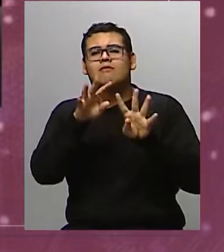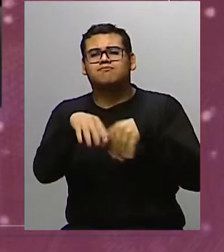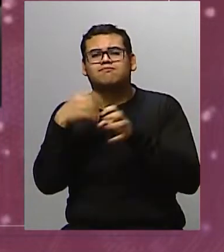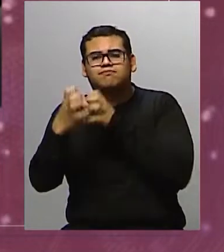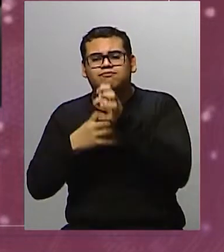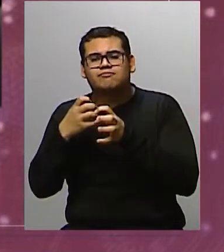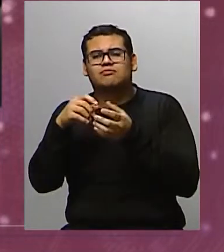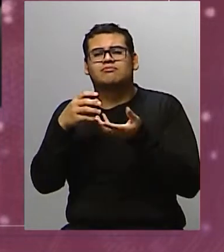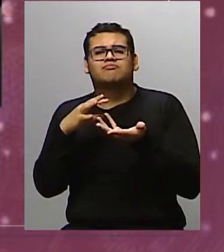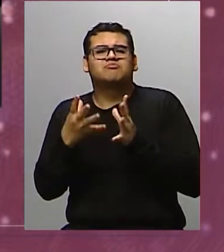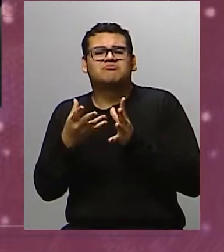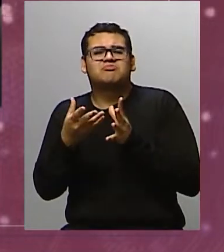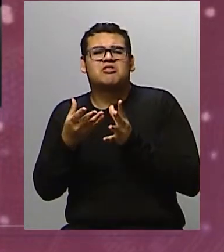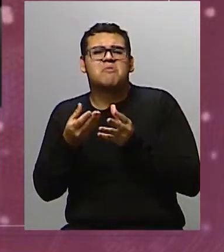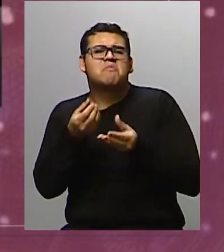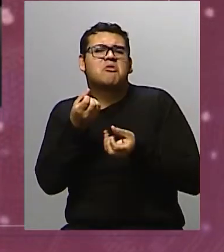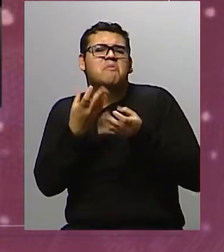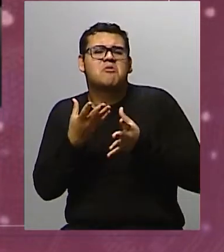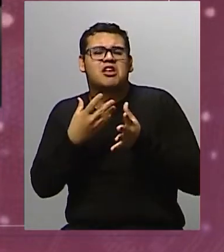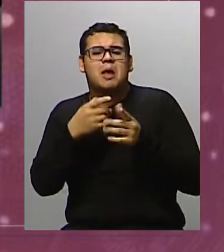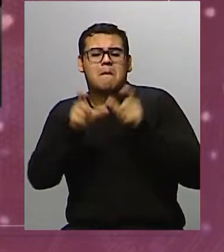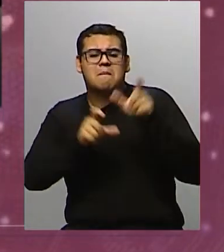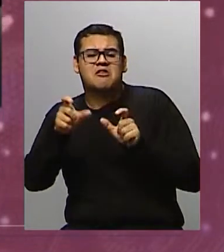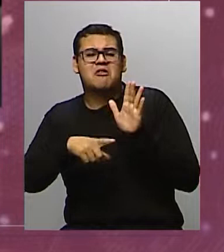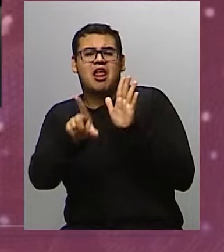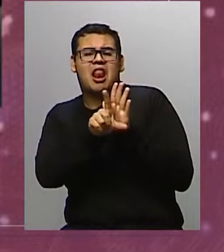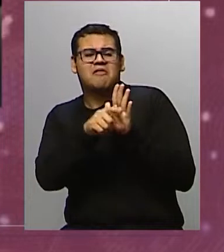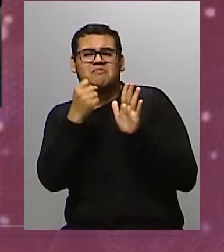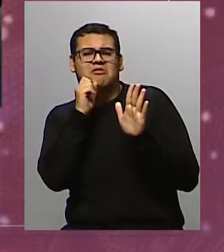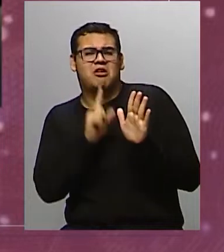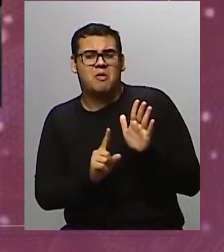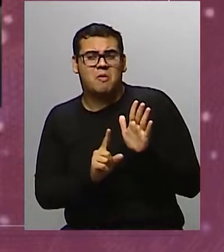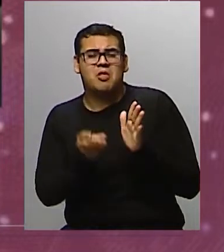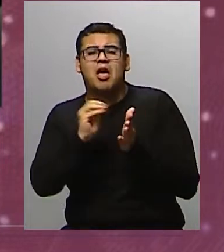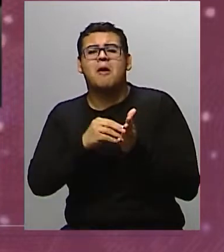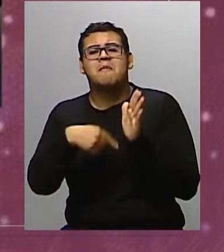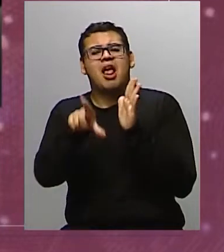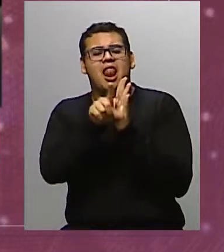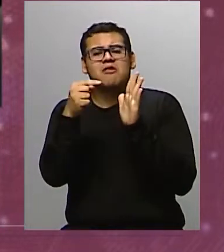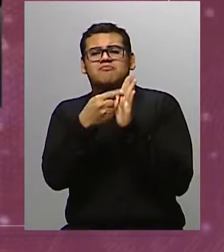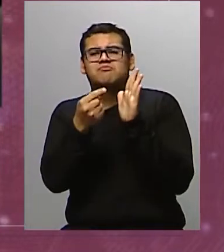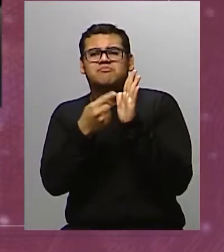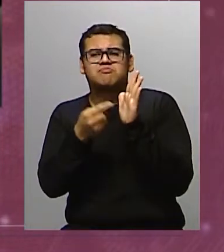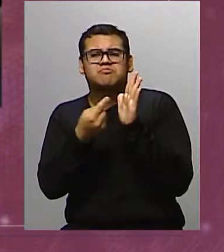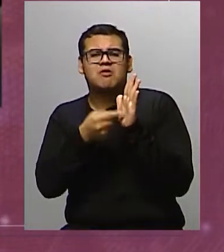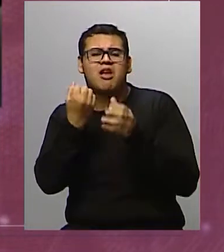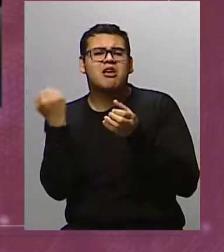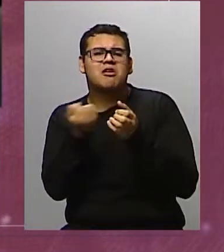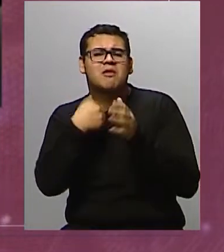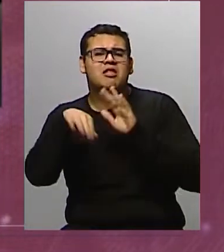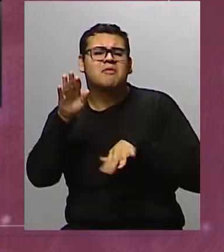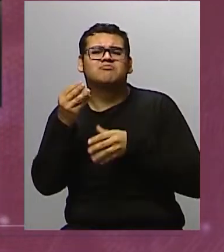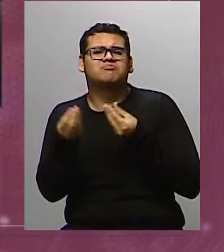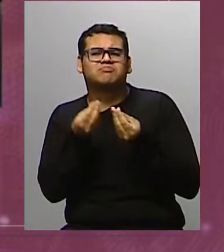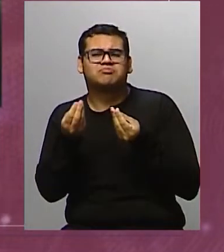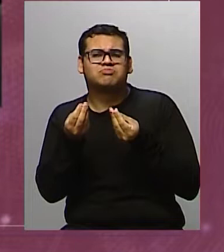una ley de humedales. La pregunta es esa, ¿por qué se resisten y cuáles serían los puntos más importantes? Sobre todo pensando en que evidentemente tenemos